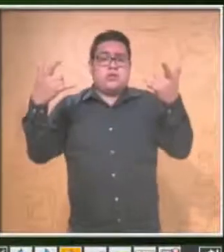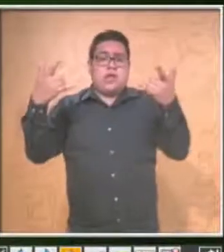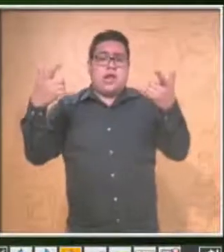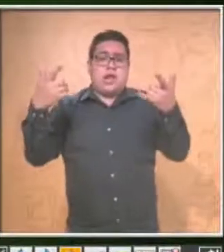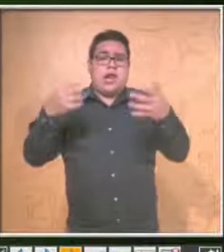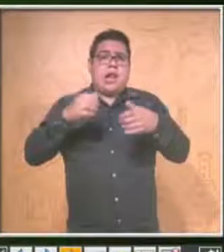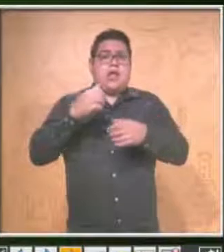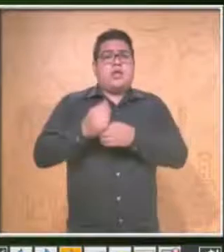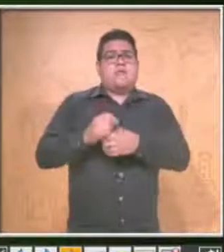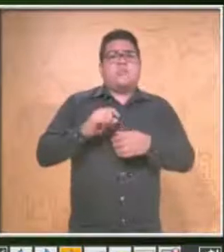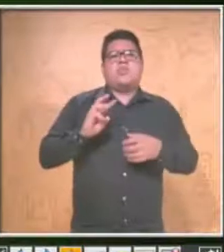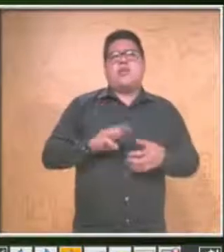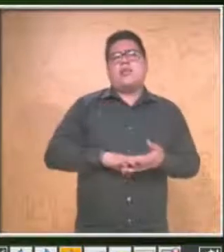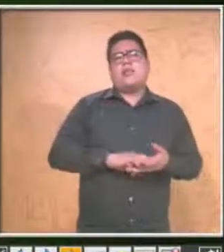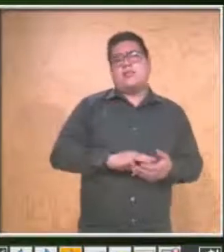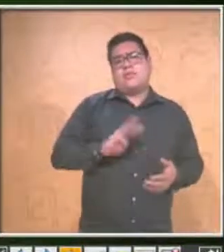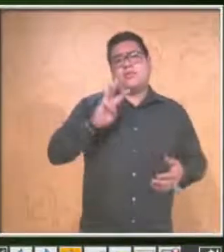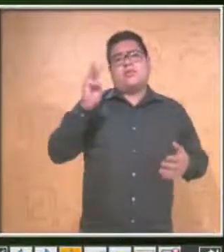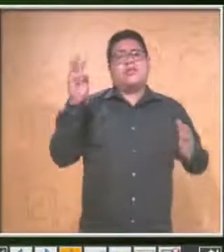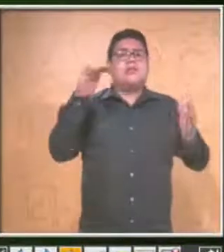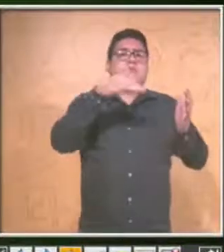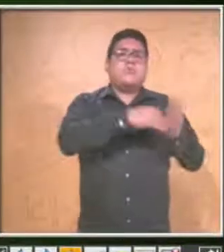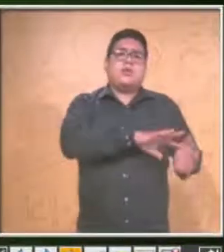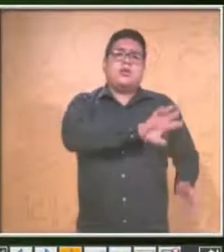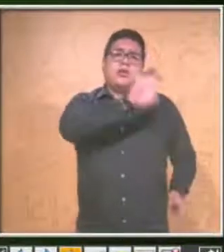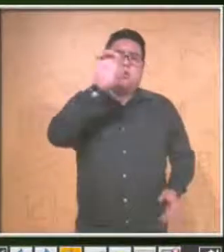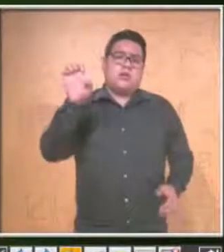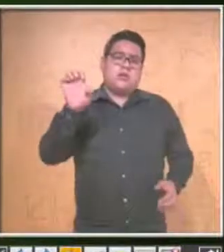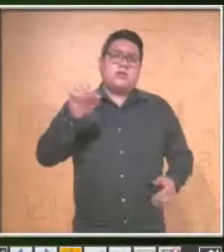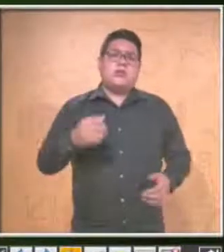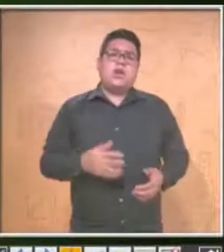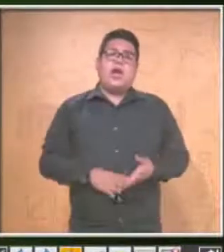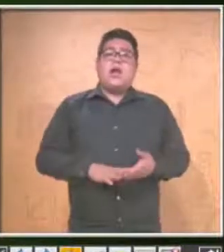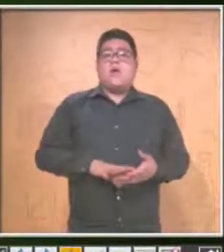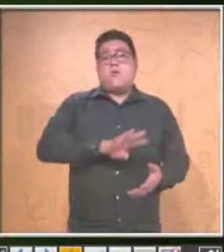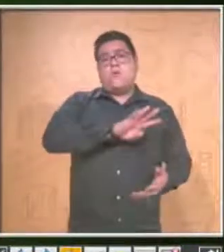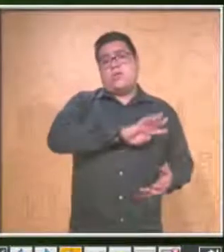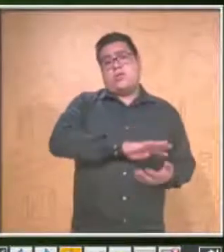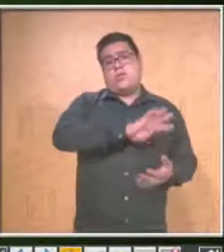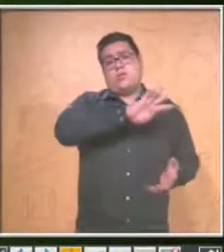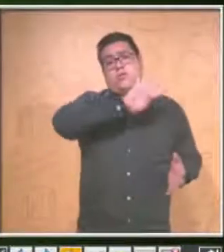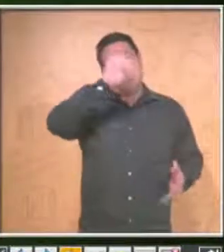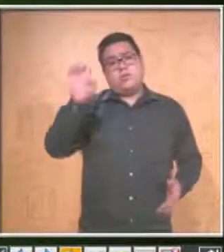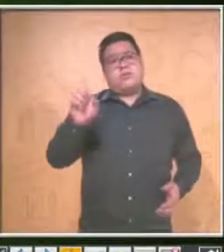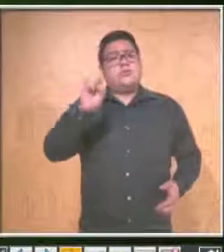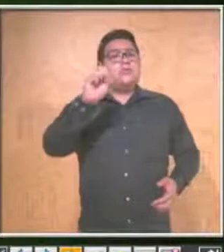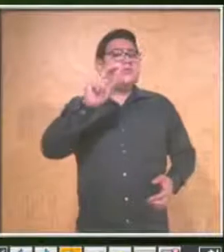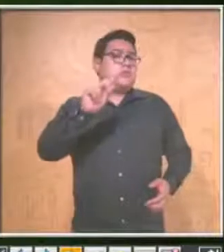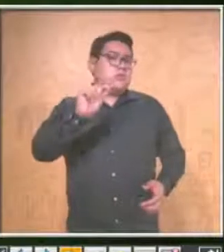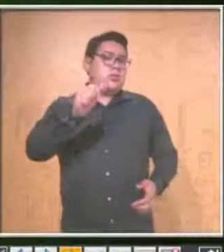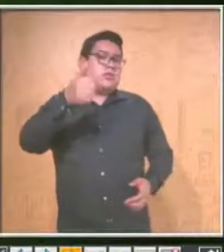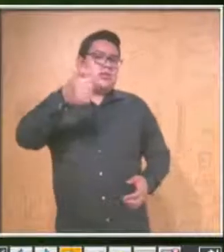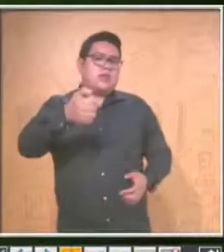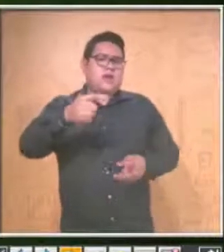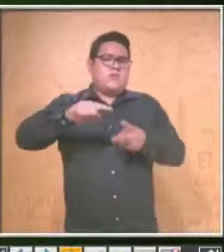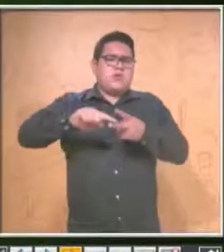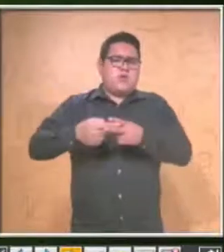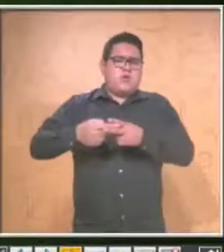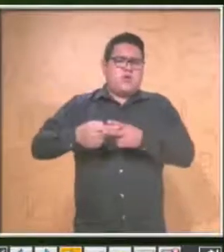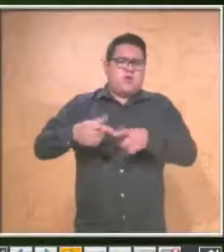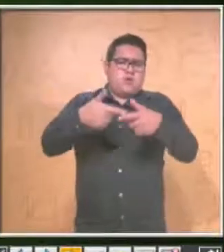año 3500 al 476, cuando surgen estos primeros grandes grupos agrícolas del